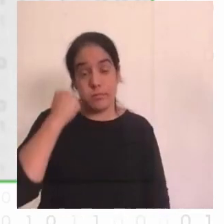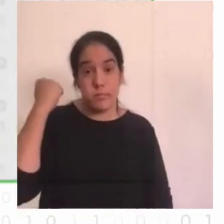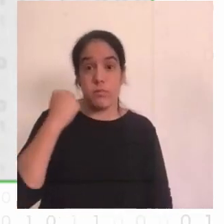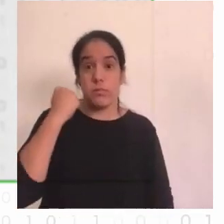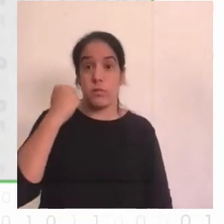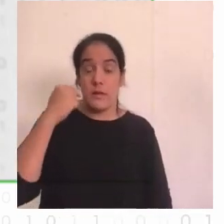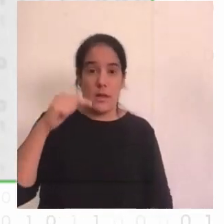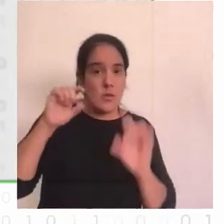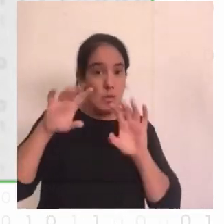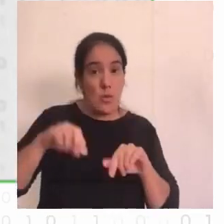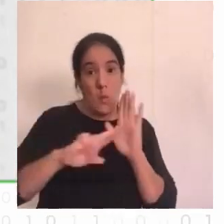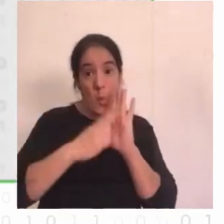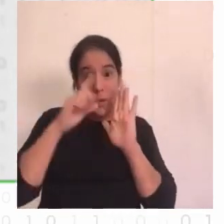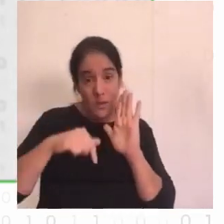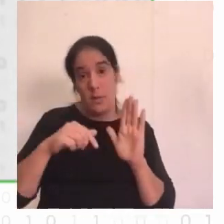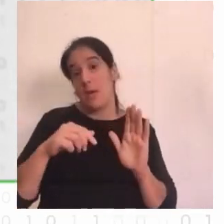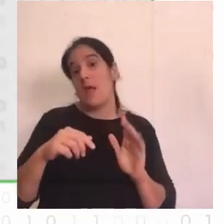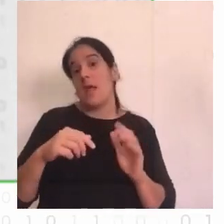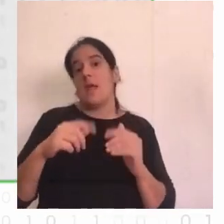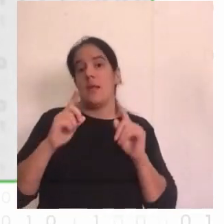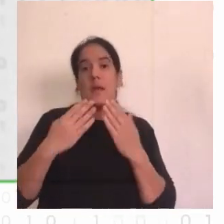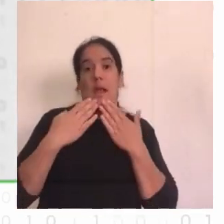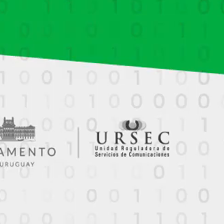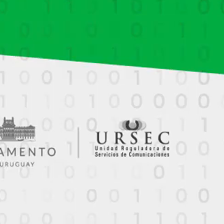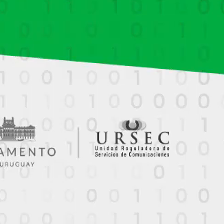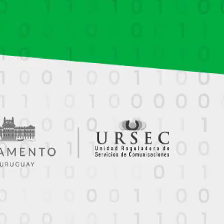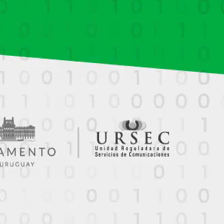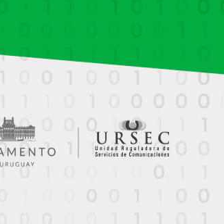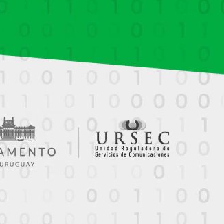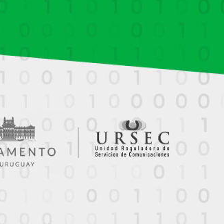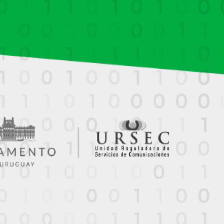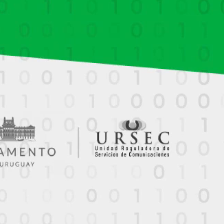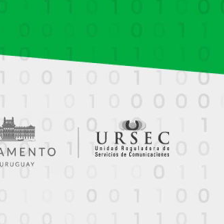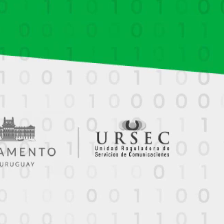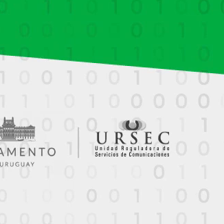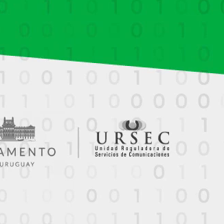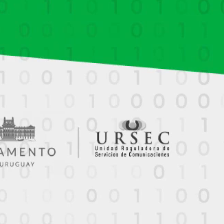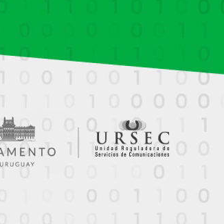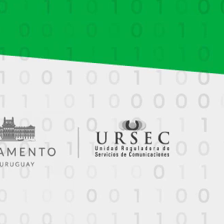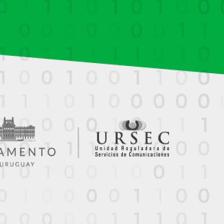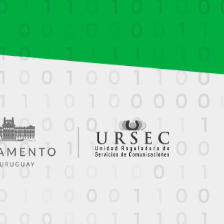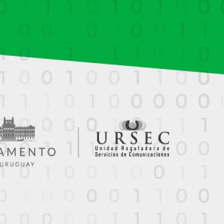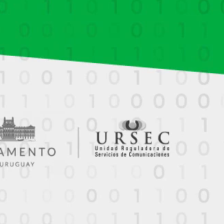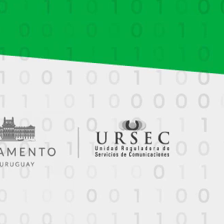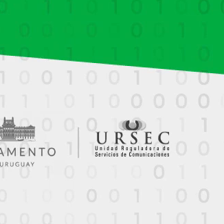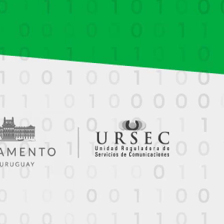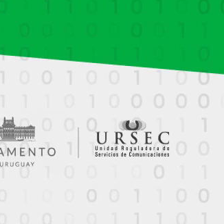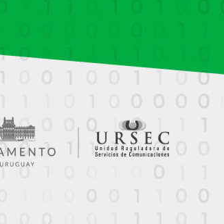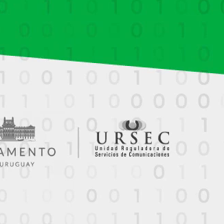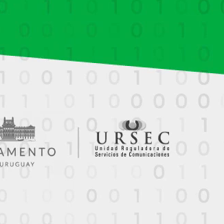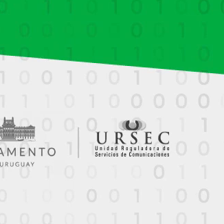Agradezco nuevamente al resto de las oradoras de este bloque, realmente muchos insights muy interesantes sobre la aplicación de la ciencia de datos en la